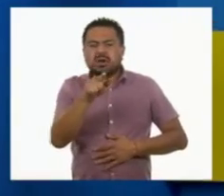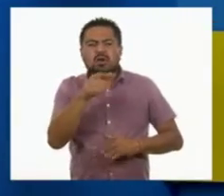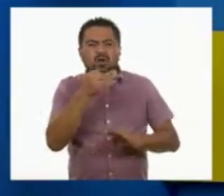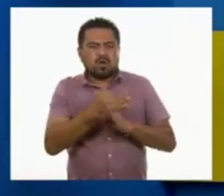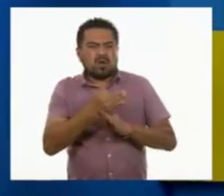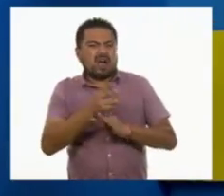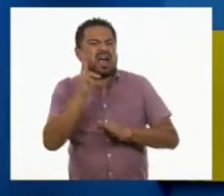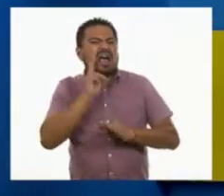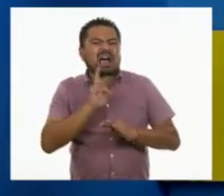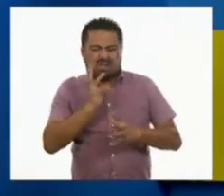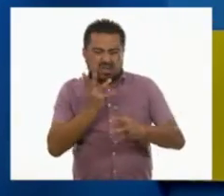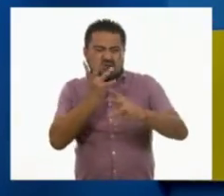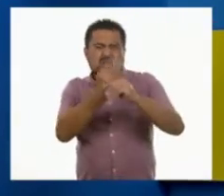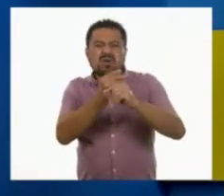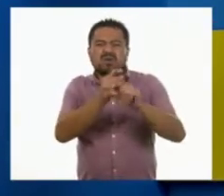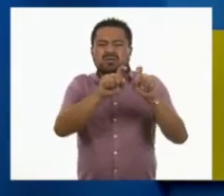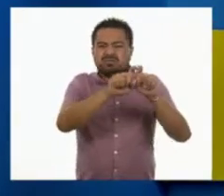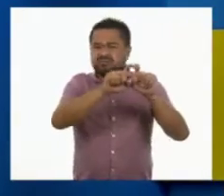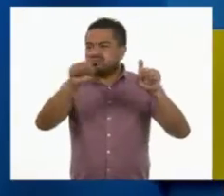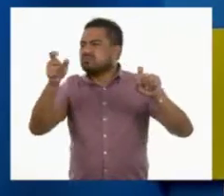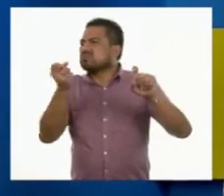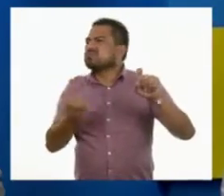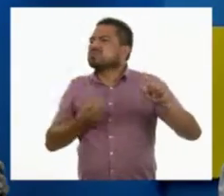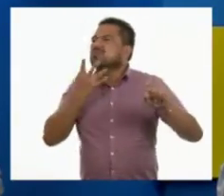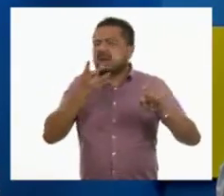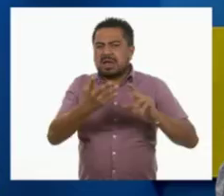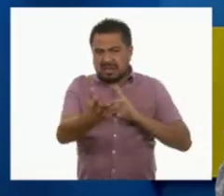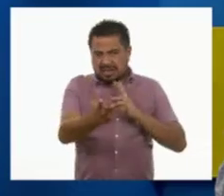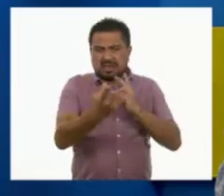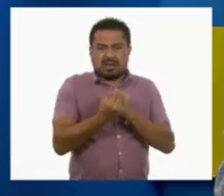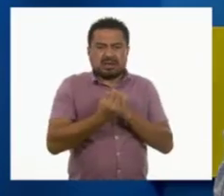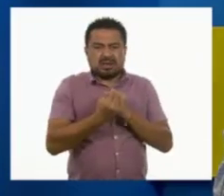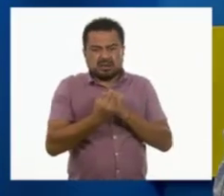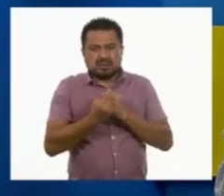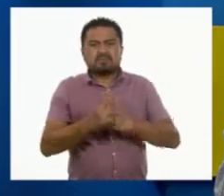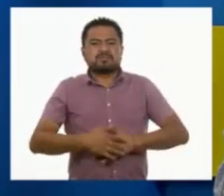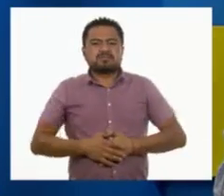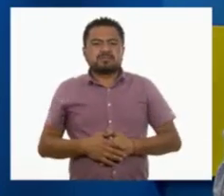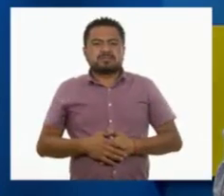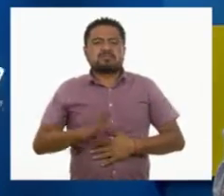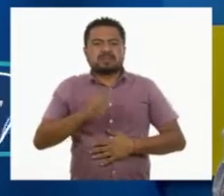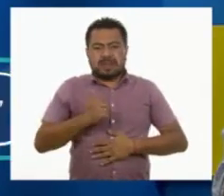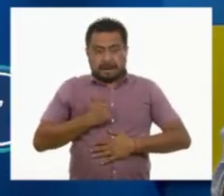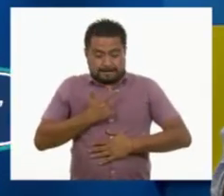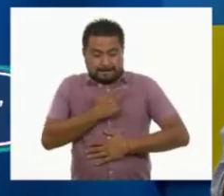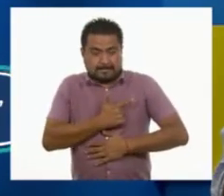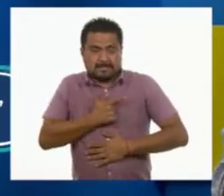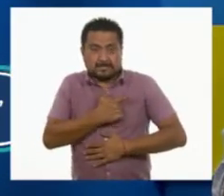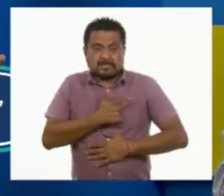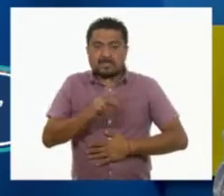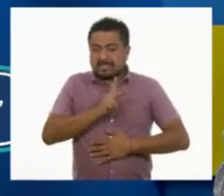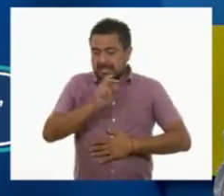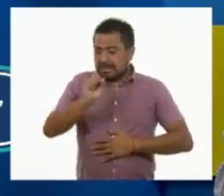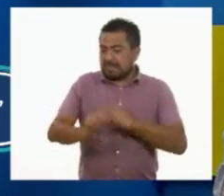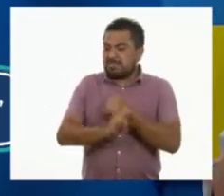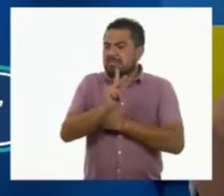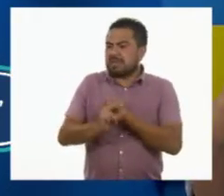reto. Vamos a completar la siguiente frase, así que ustedes lo van a ocupar. Me gustaría que en mi